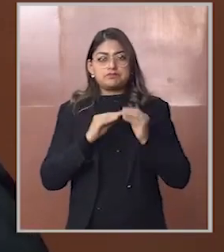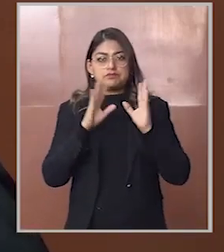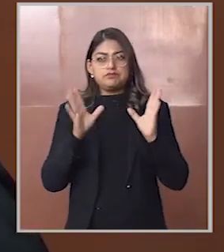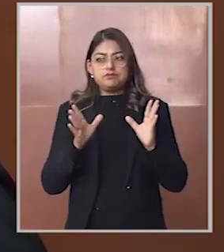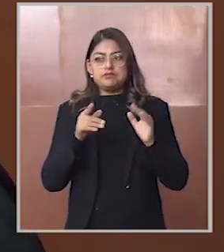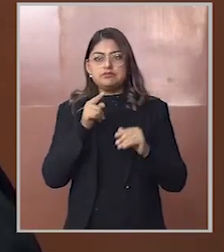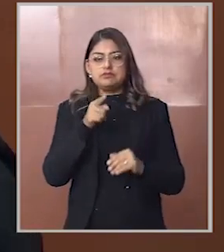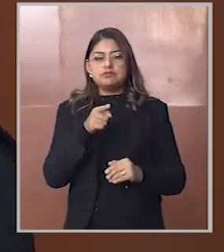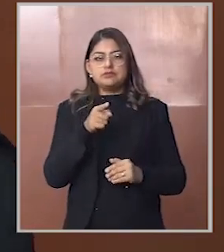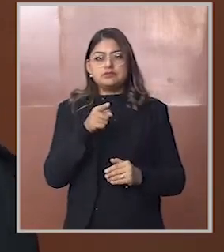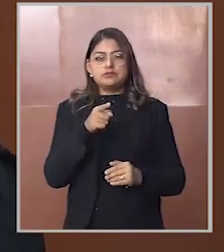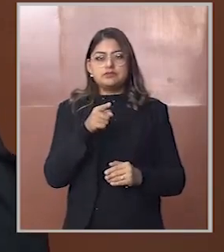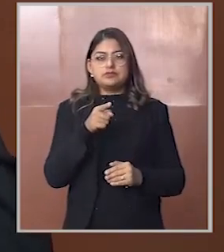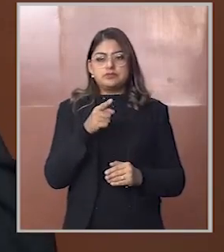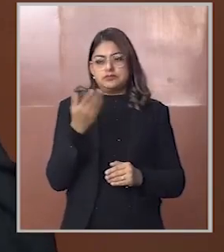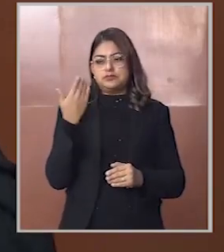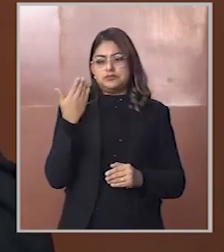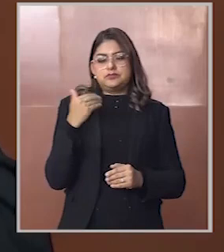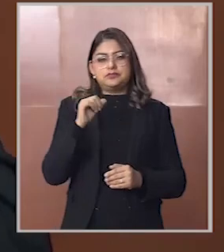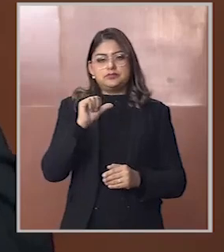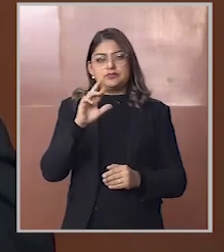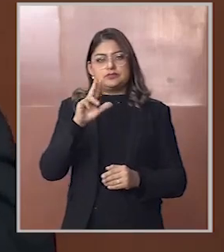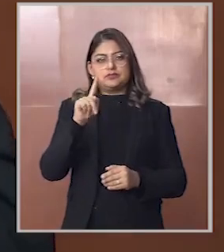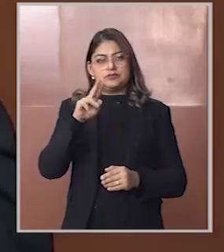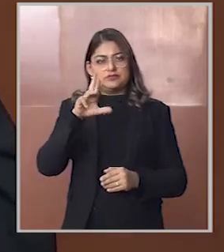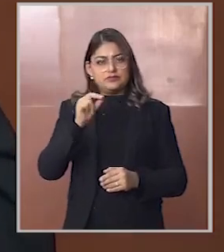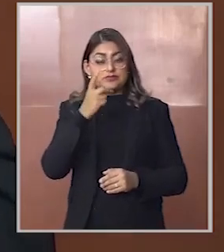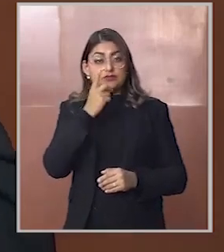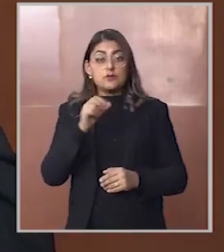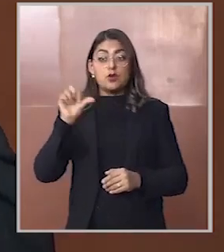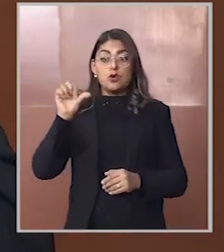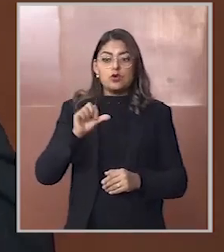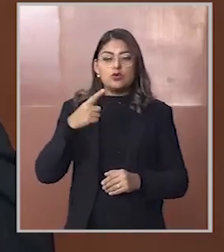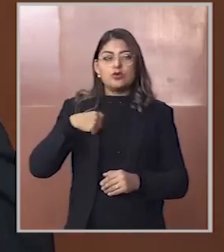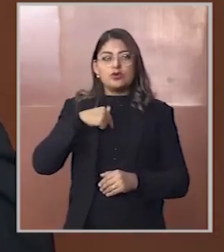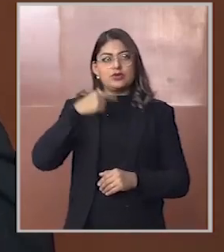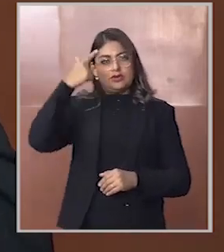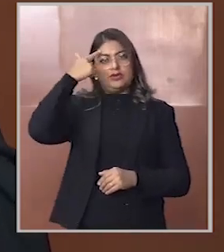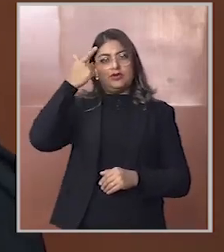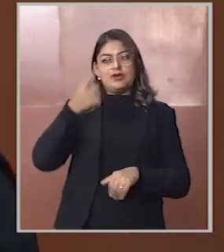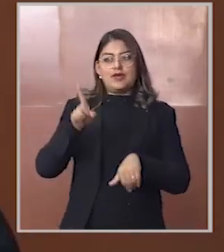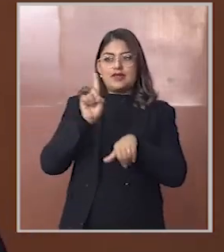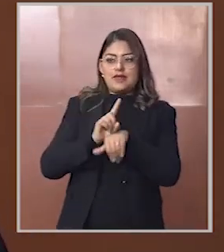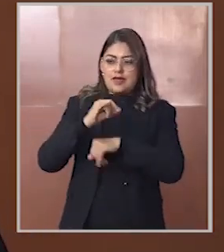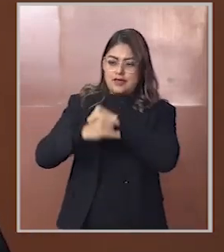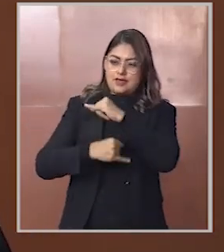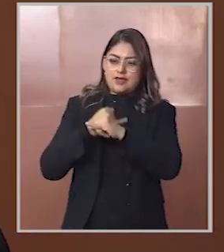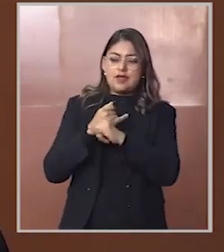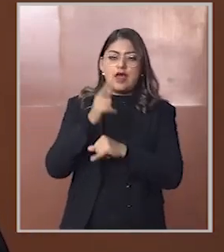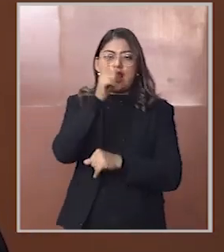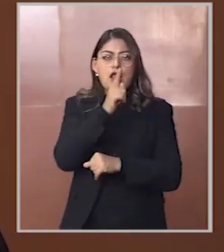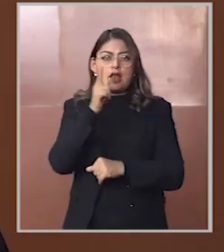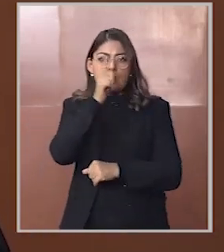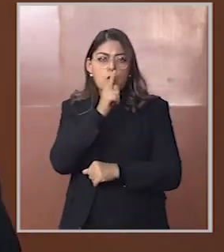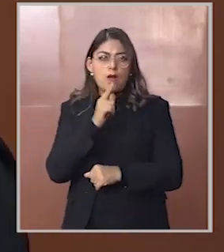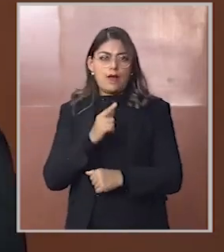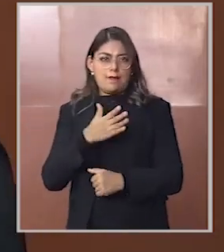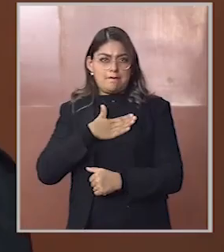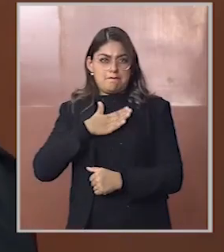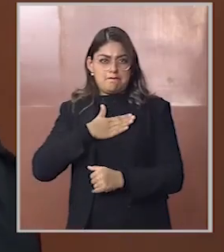en este día que como nos decía Arturo conmemoramos el Día Internacional de la lengua